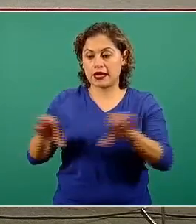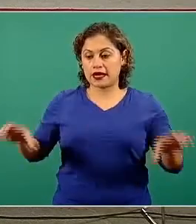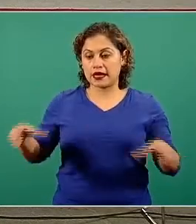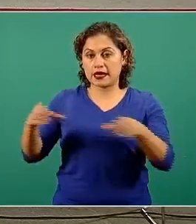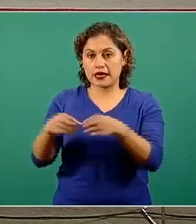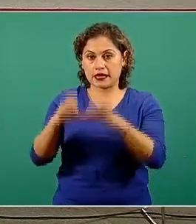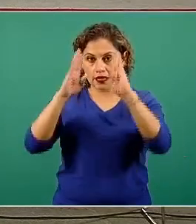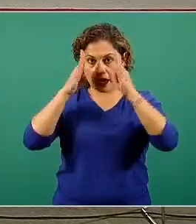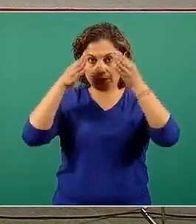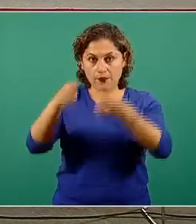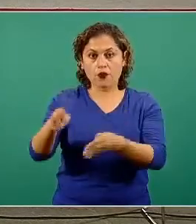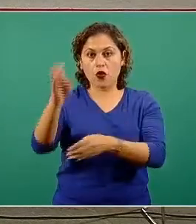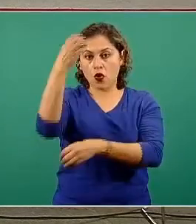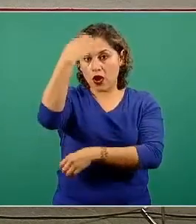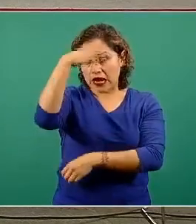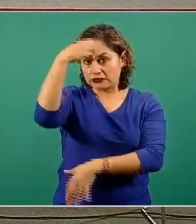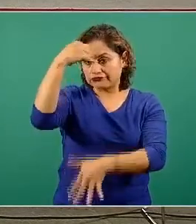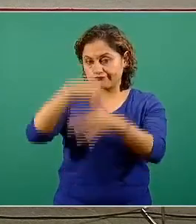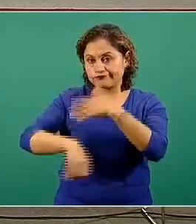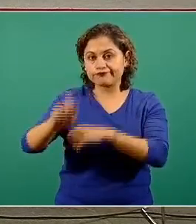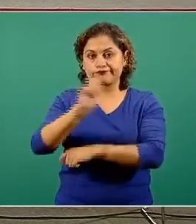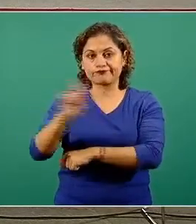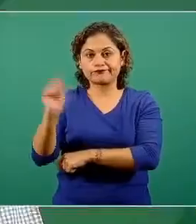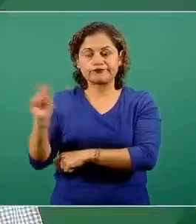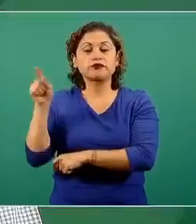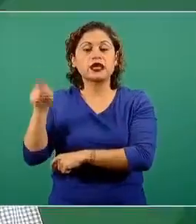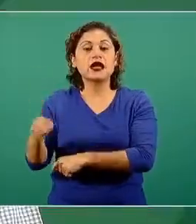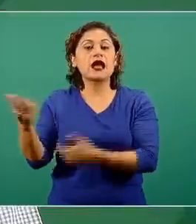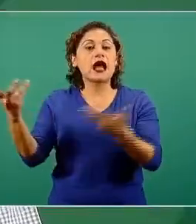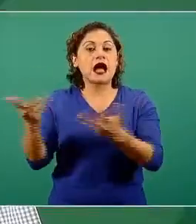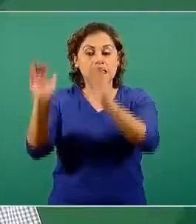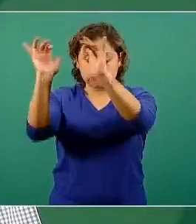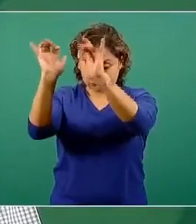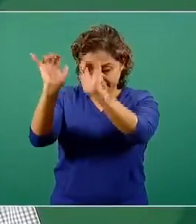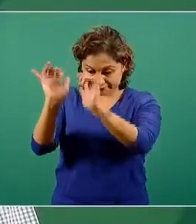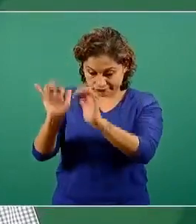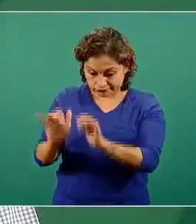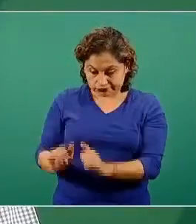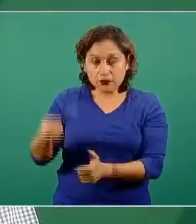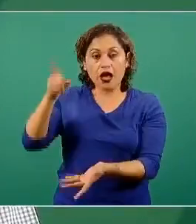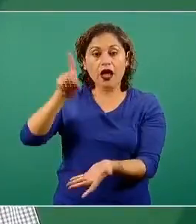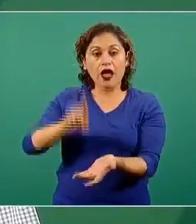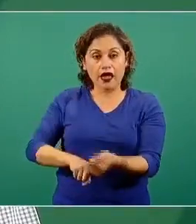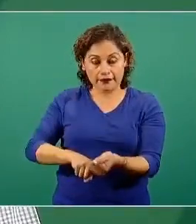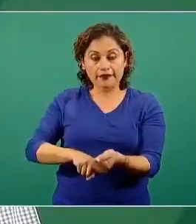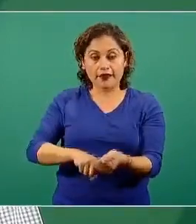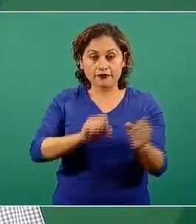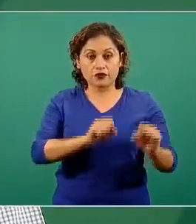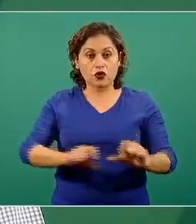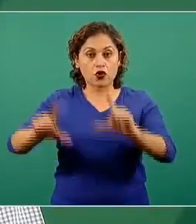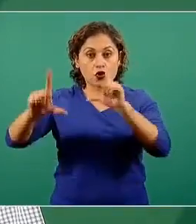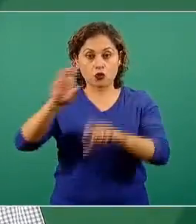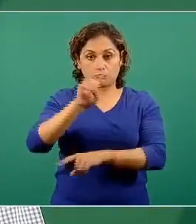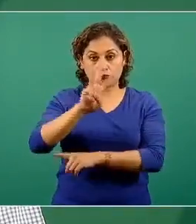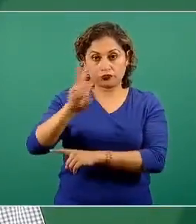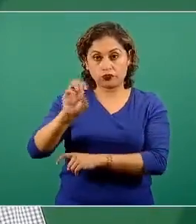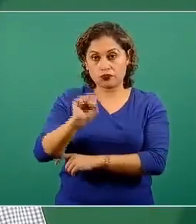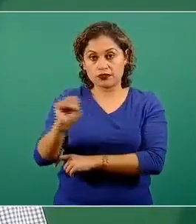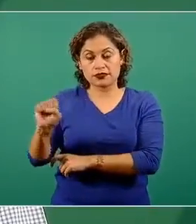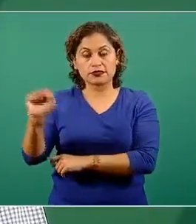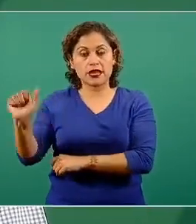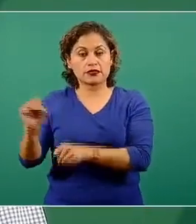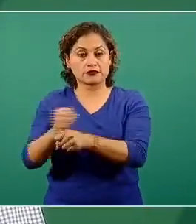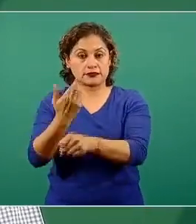investigadores realizaron este documento que está plasmado, está publicado en las páginas oficiales de la Secretaría de Salud, y ahí ustedes